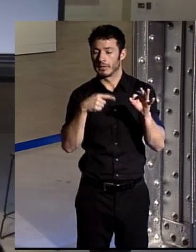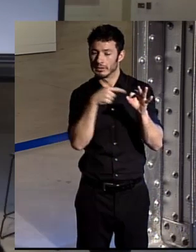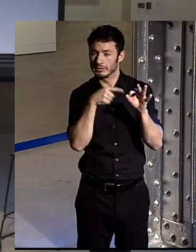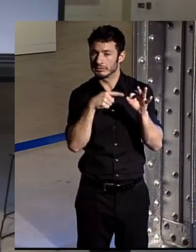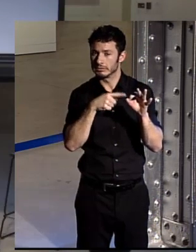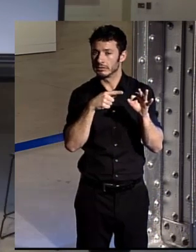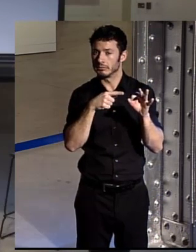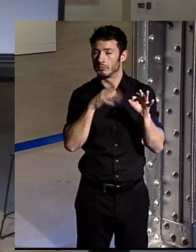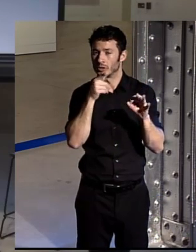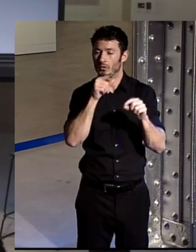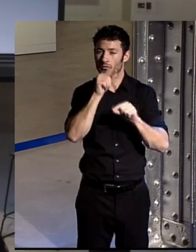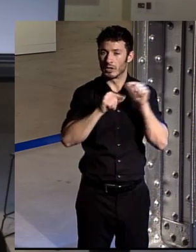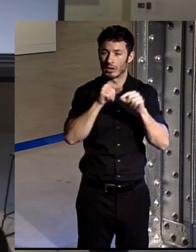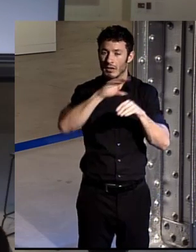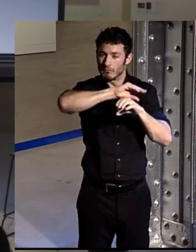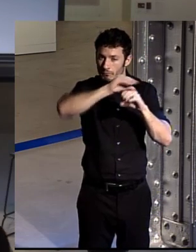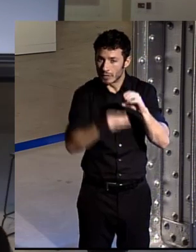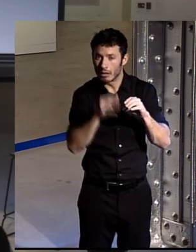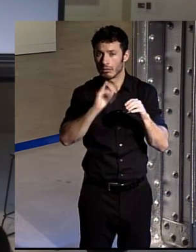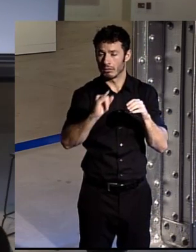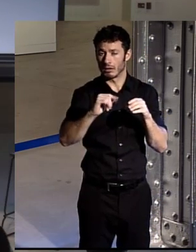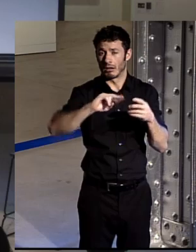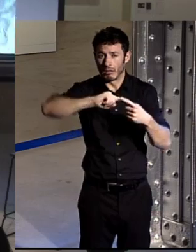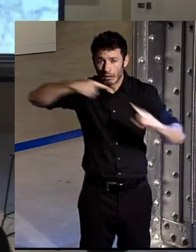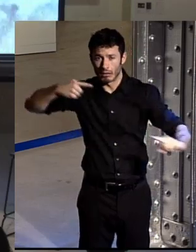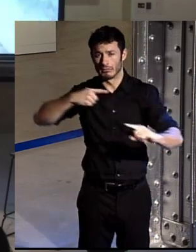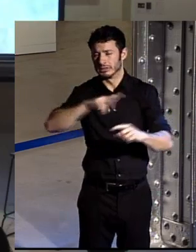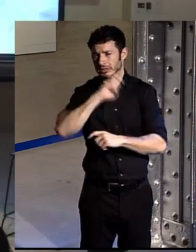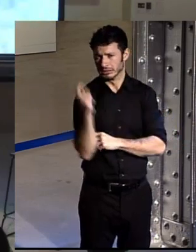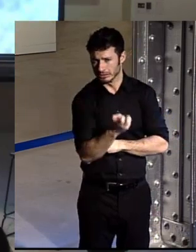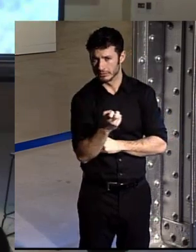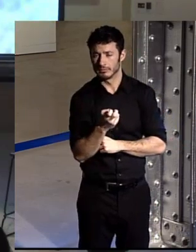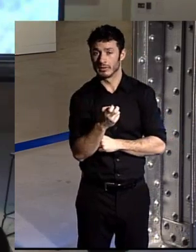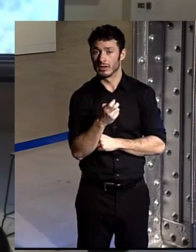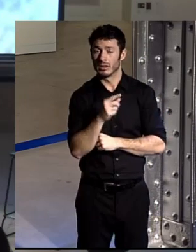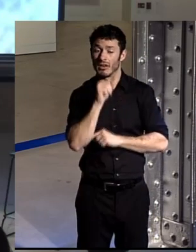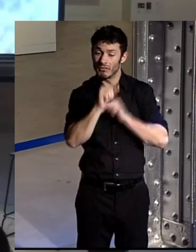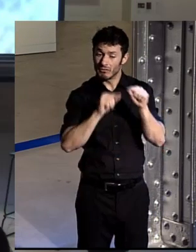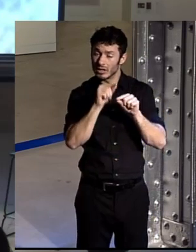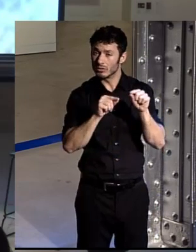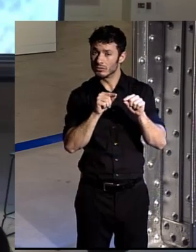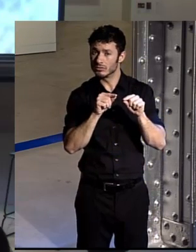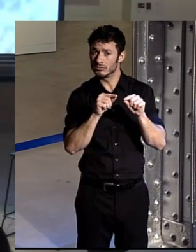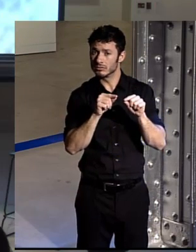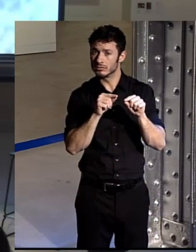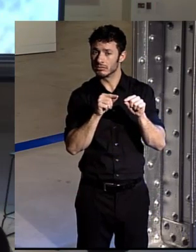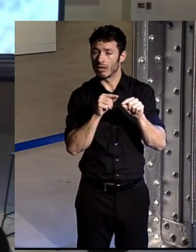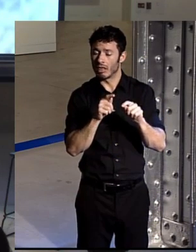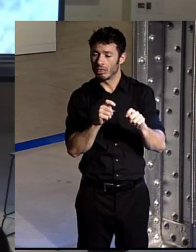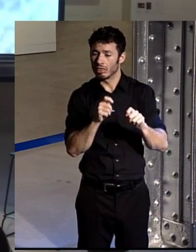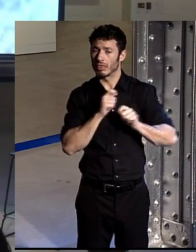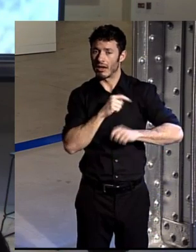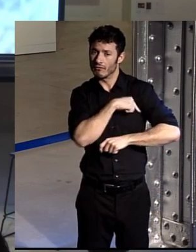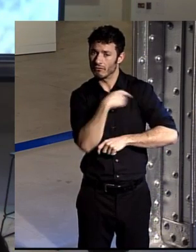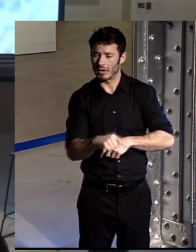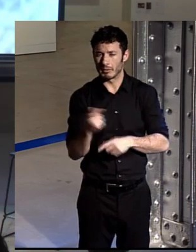un virus con membrana, un flavivirus, RNA, etcétera, ¿no? Y este virus lo que produce principalmente son fiebres muy